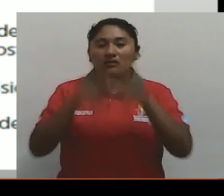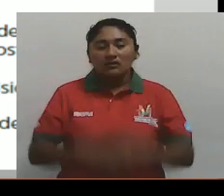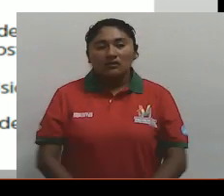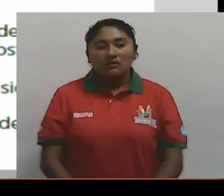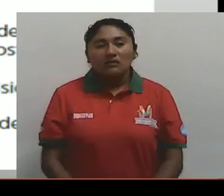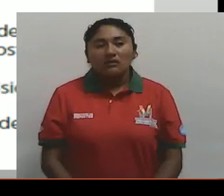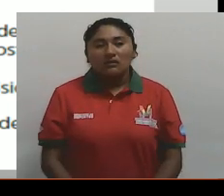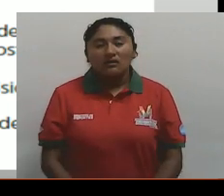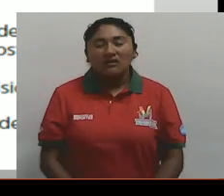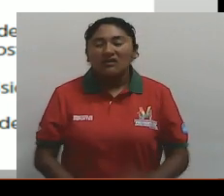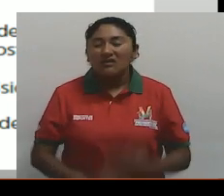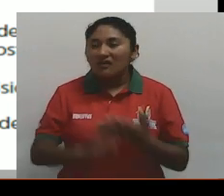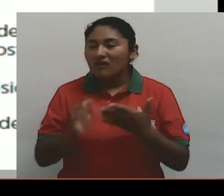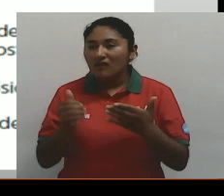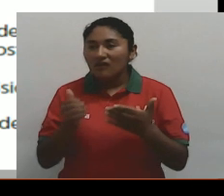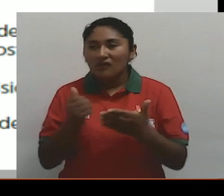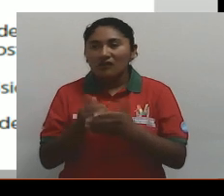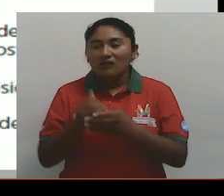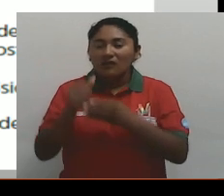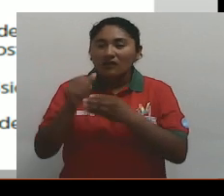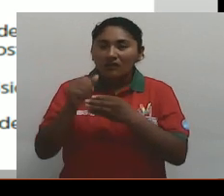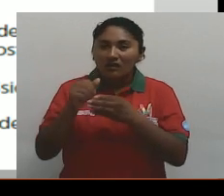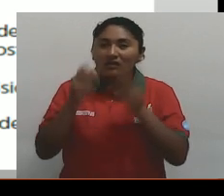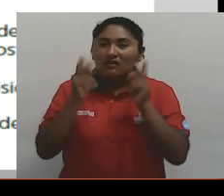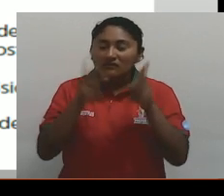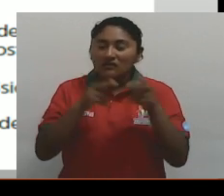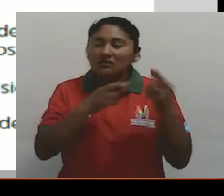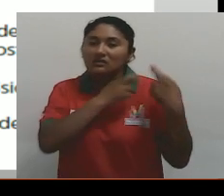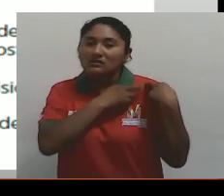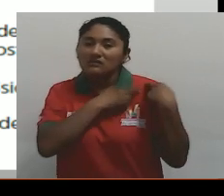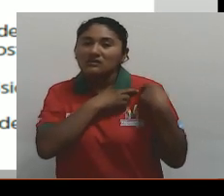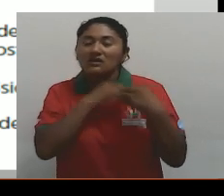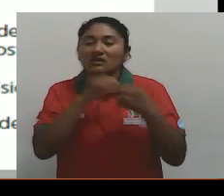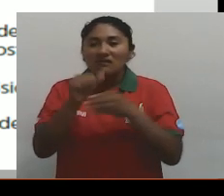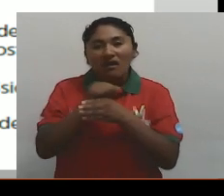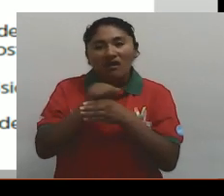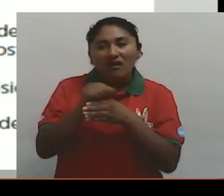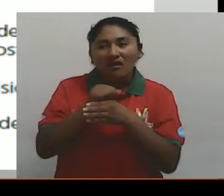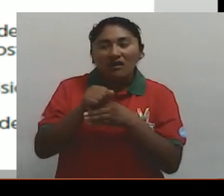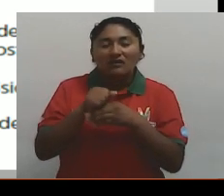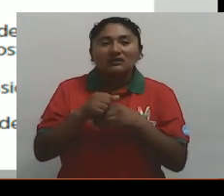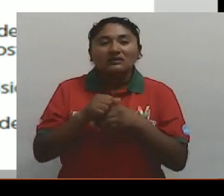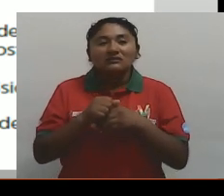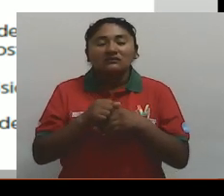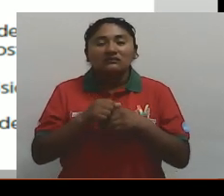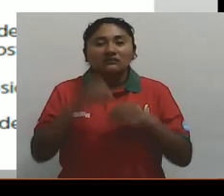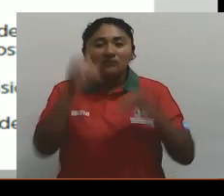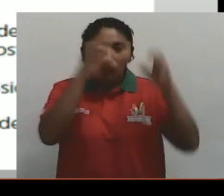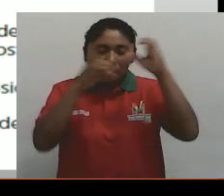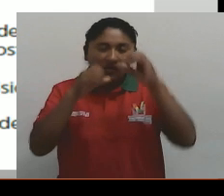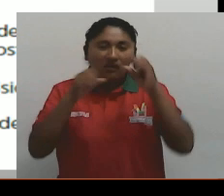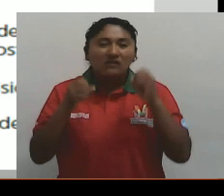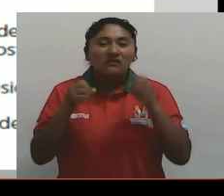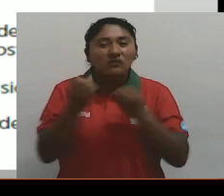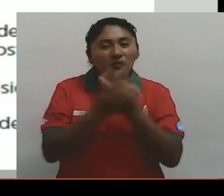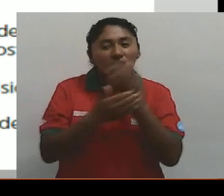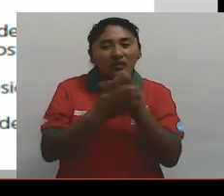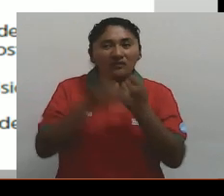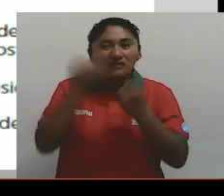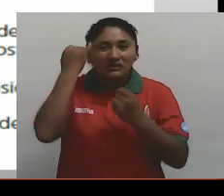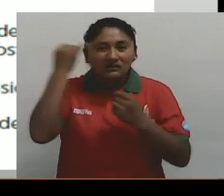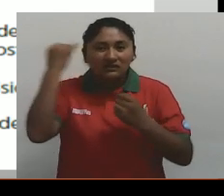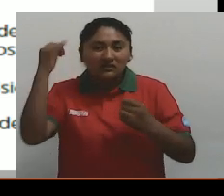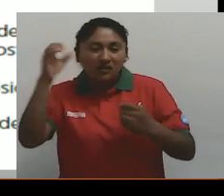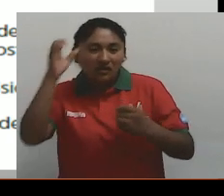de equipo, dando a sus jugadores rienda suelta para mostrar sus habilidades dentro del campo de juego. El